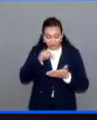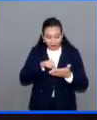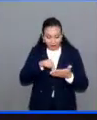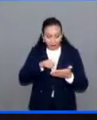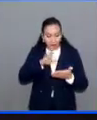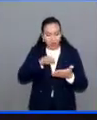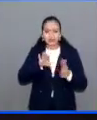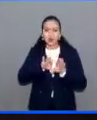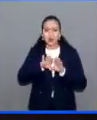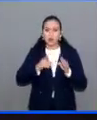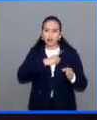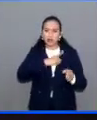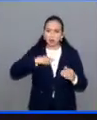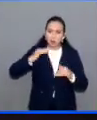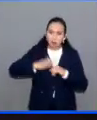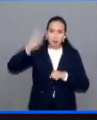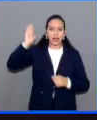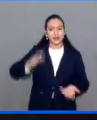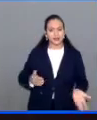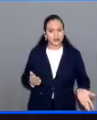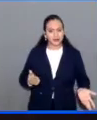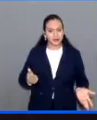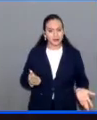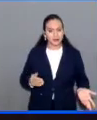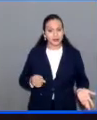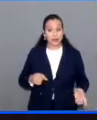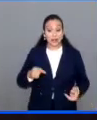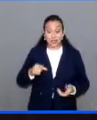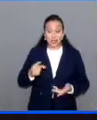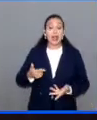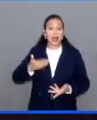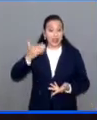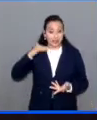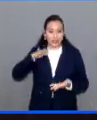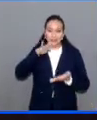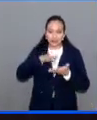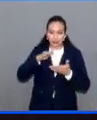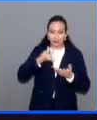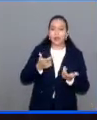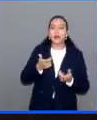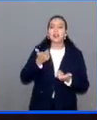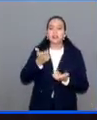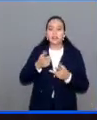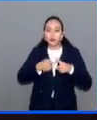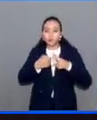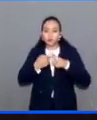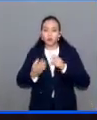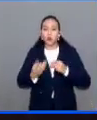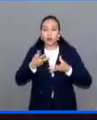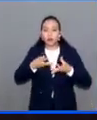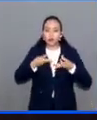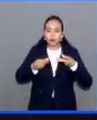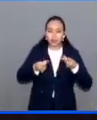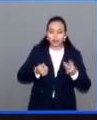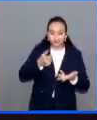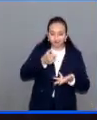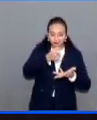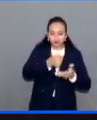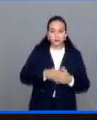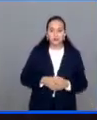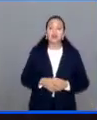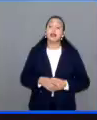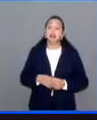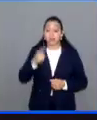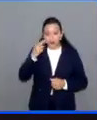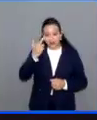respecto de lo que se aprobó en el paquete económico pasado. Recordemos que los requerimientos financieros del sector público